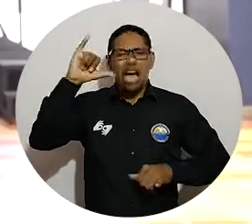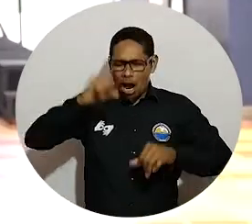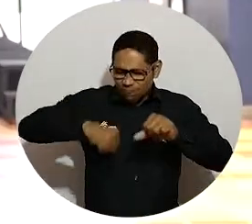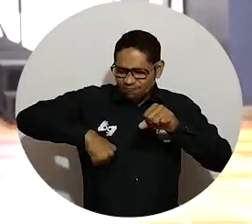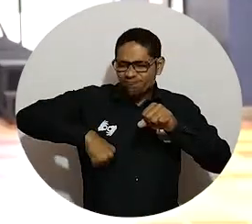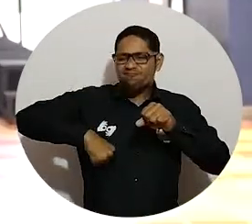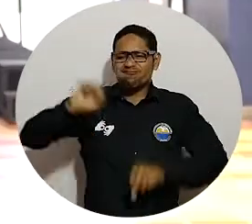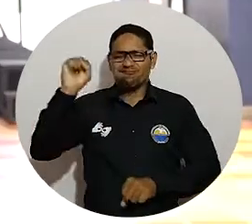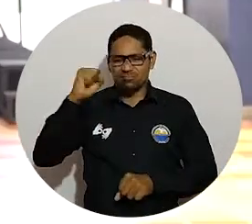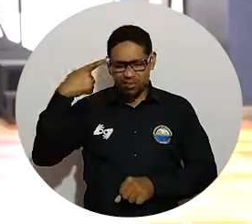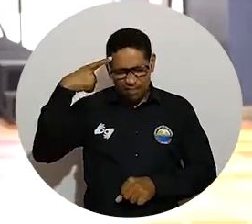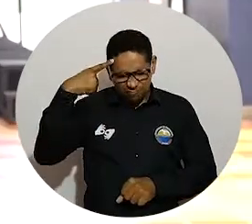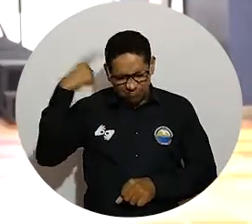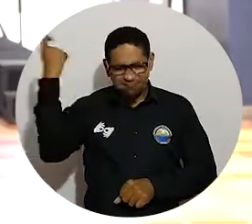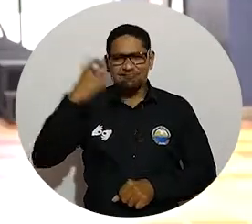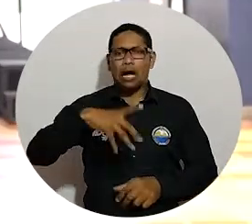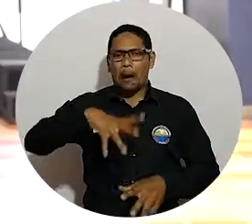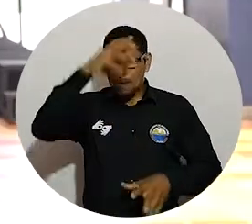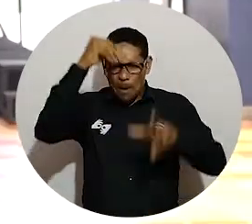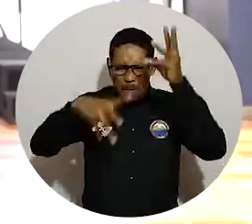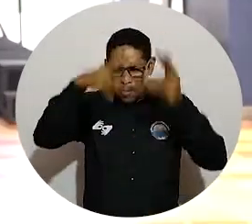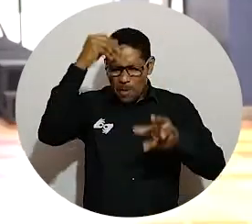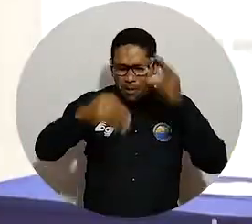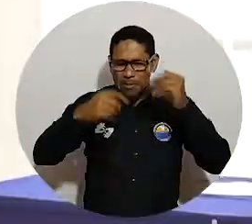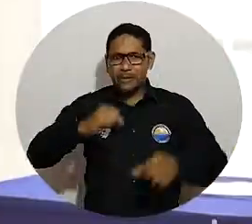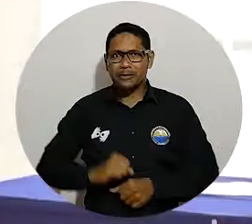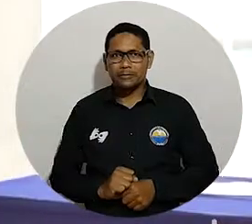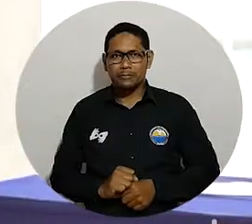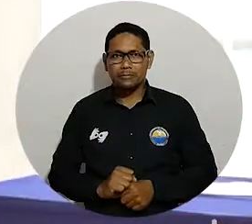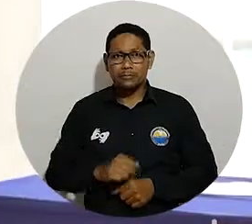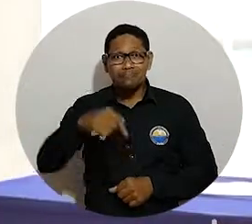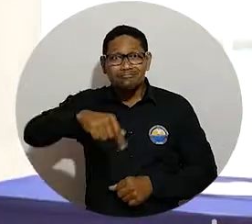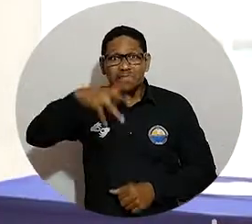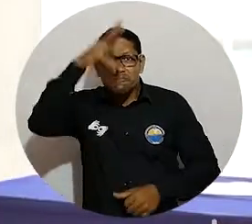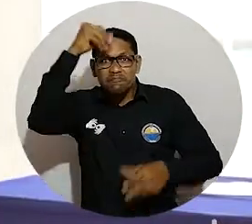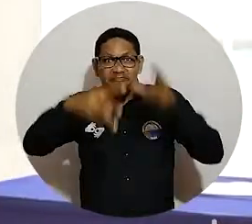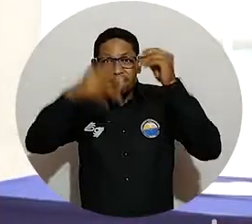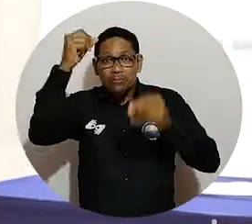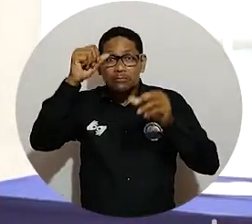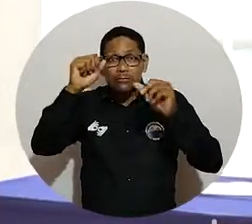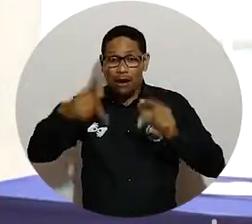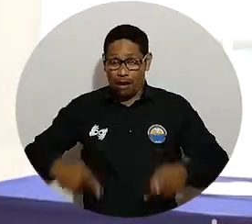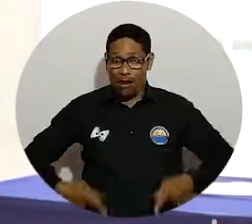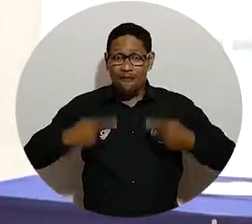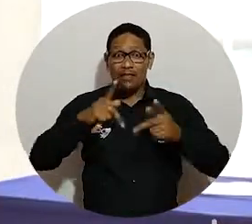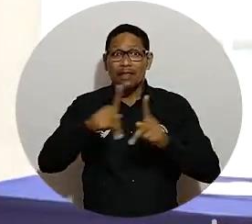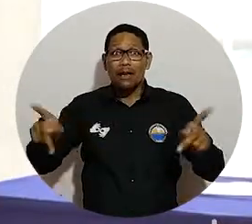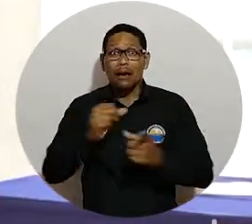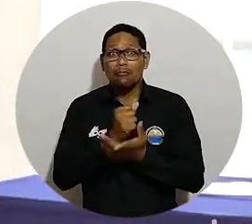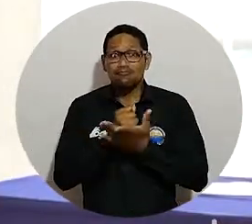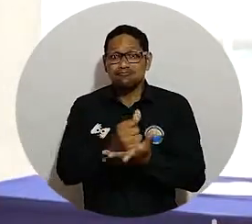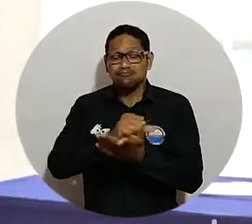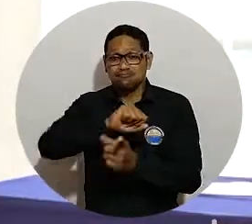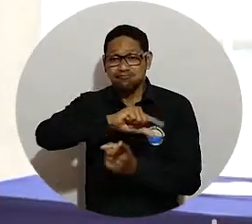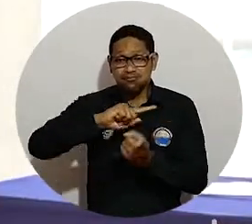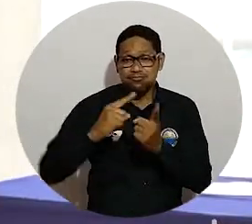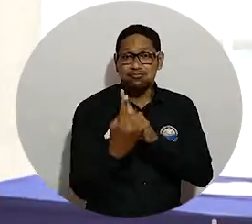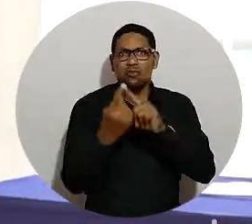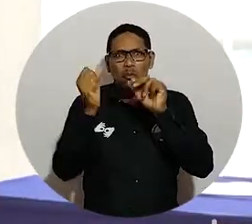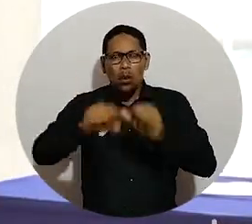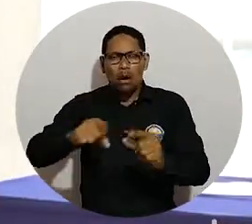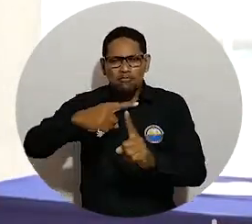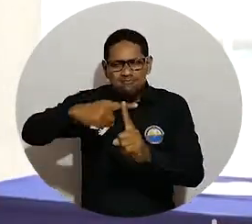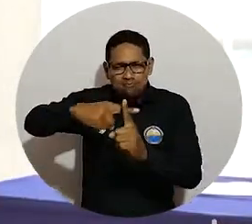logramos, logramos aprender a pesar de las dificultades. Con lo que aprendieron, son capaces de mejorar la vida a otros, son capaces